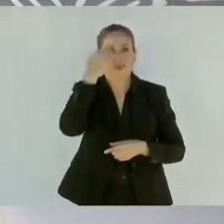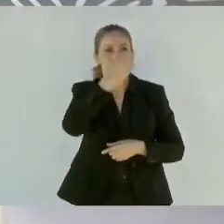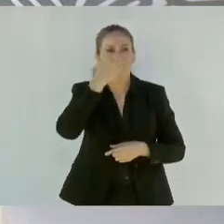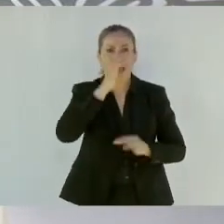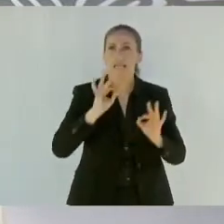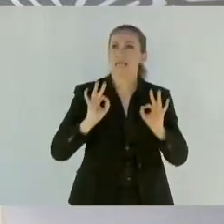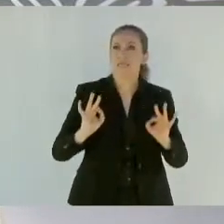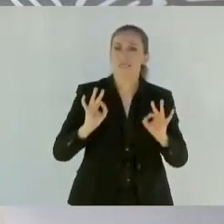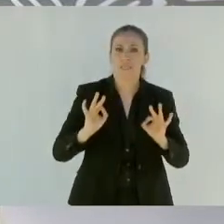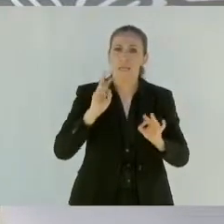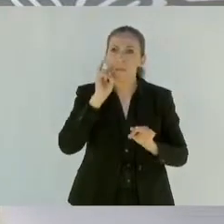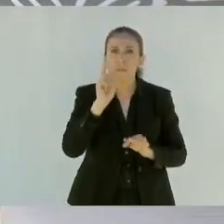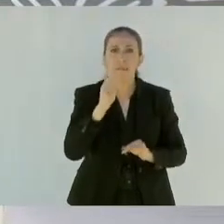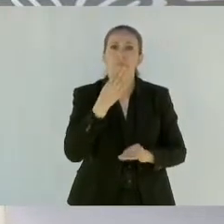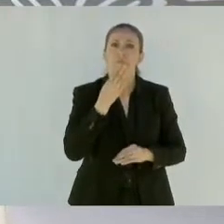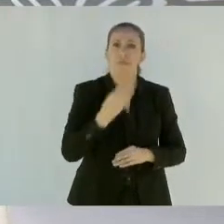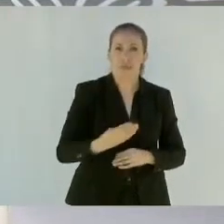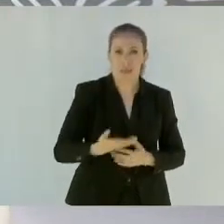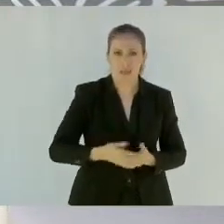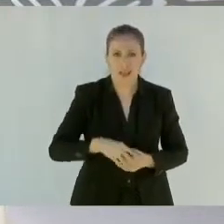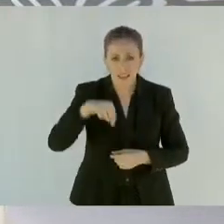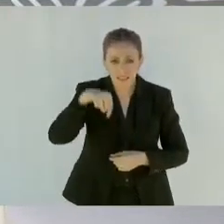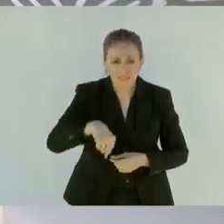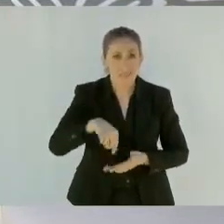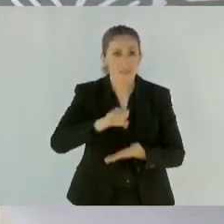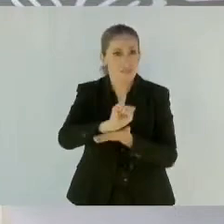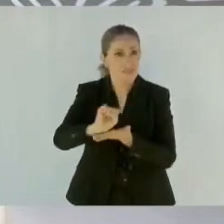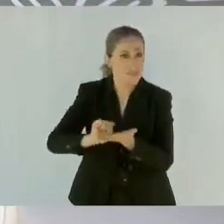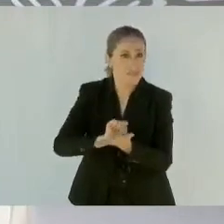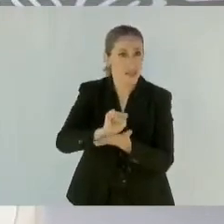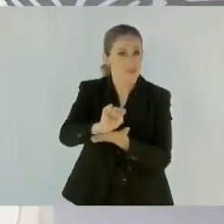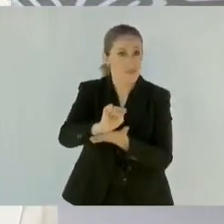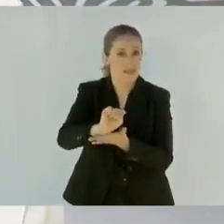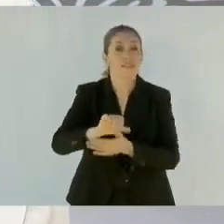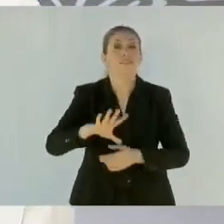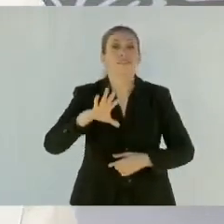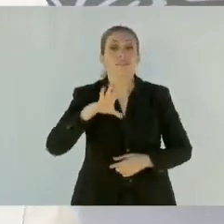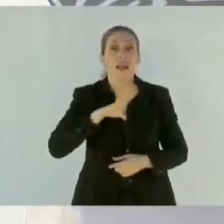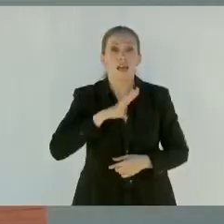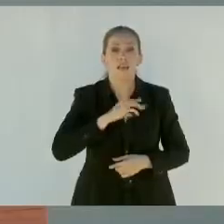condiciones. Aquí en Sabinas hay